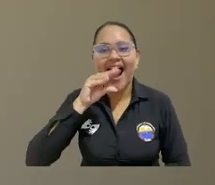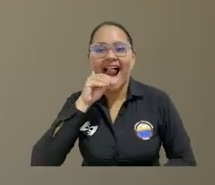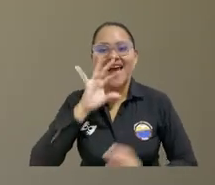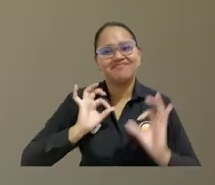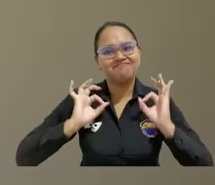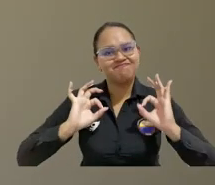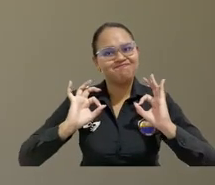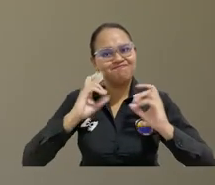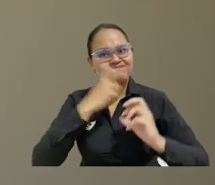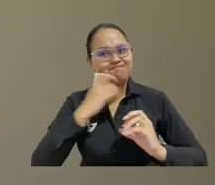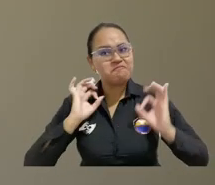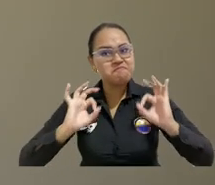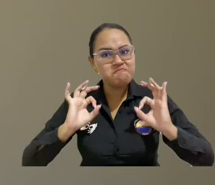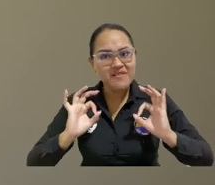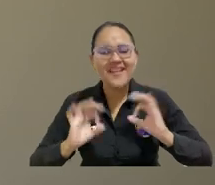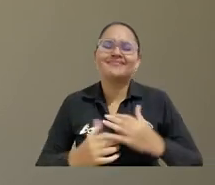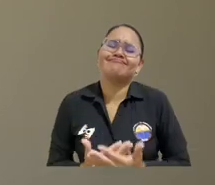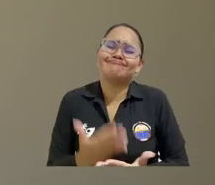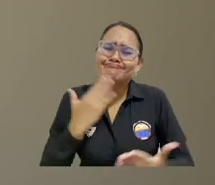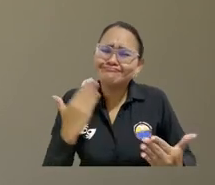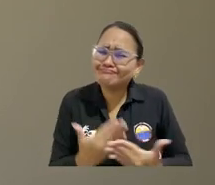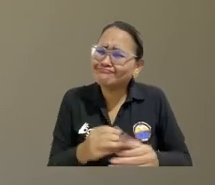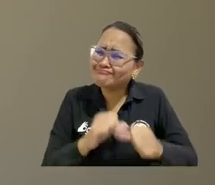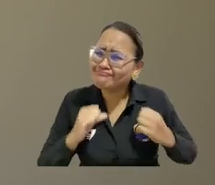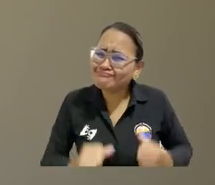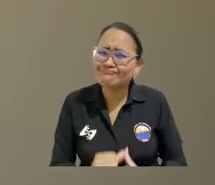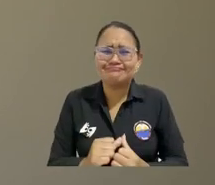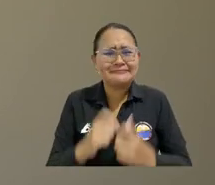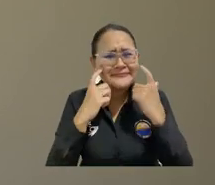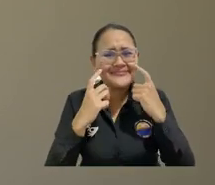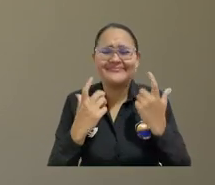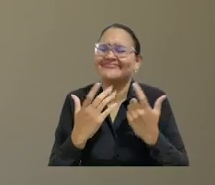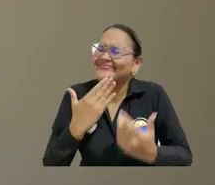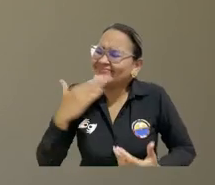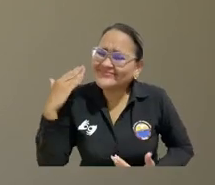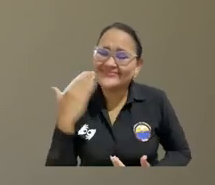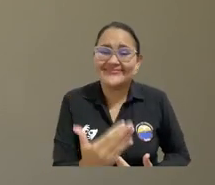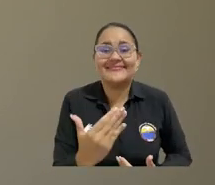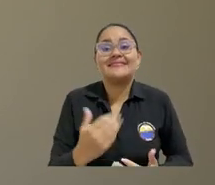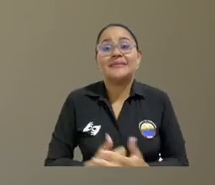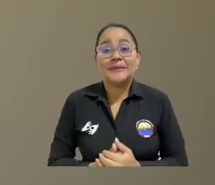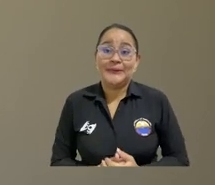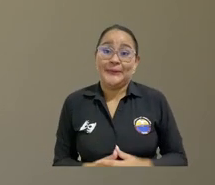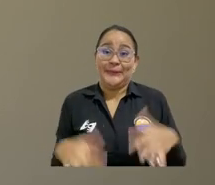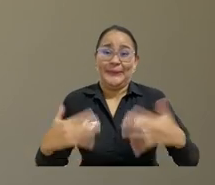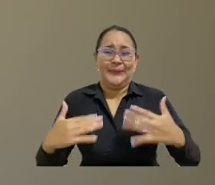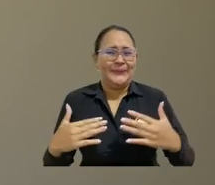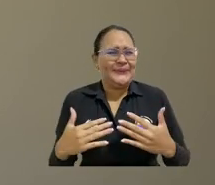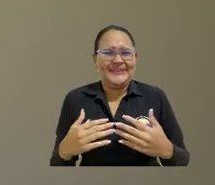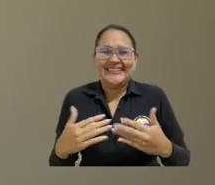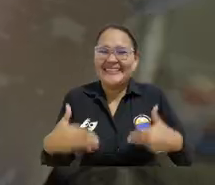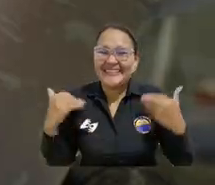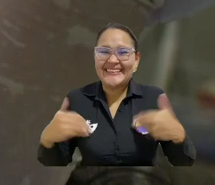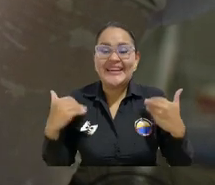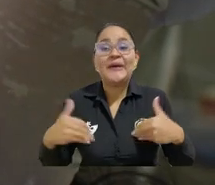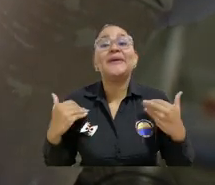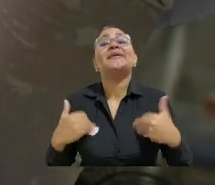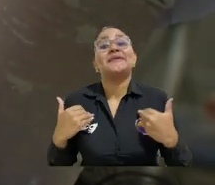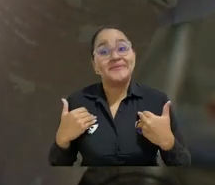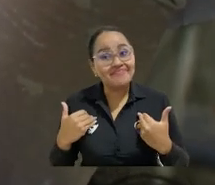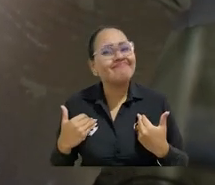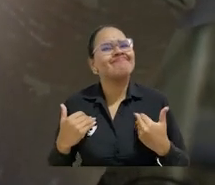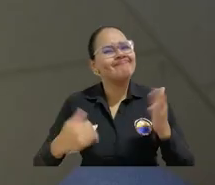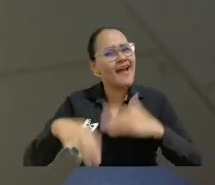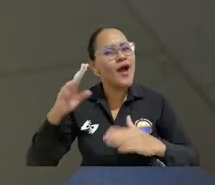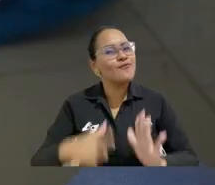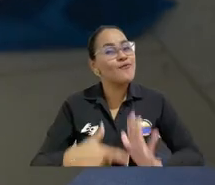agradezco con todo mi corazón lo que hicieron conmigo. Siento una alegría. Y consolida